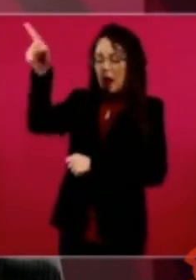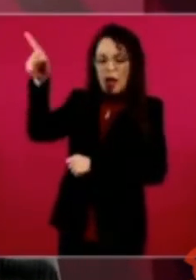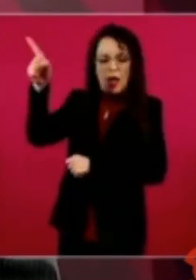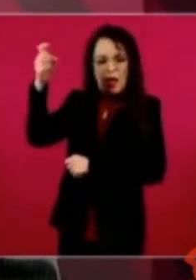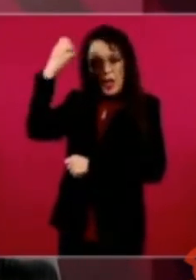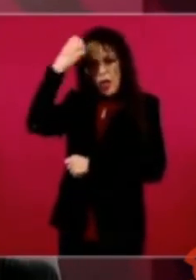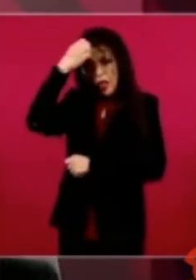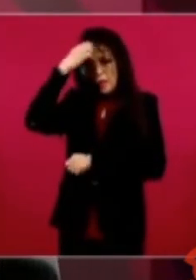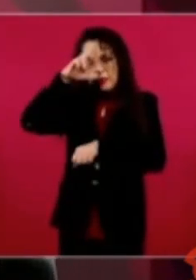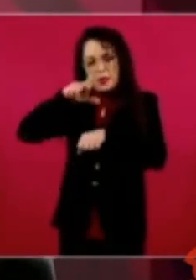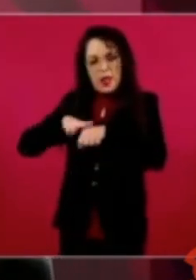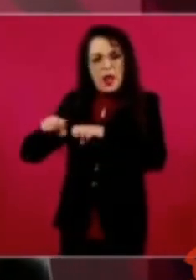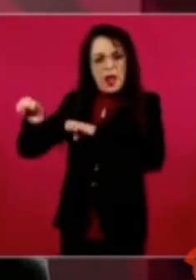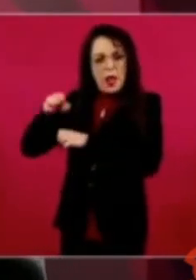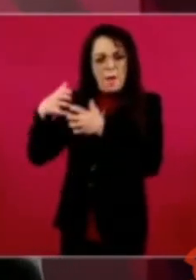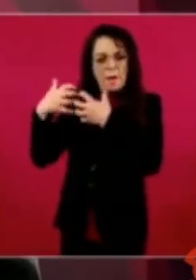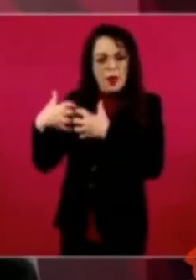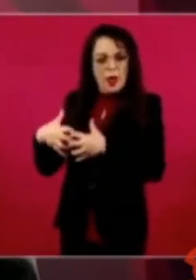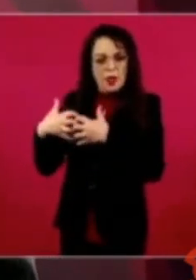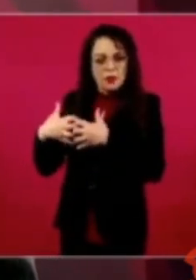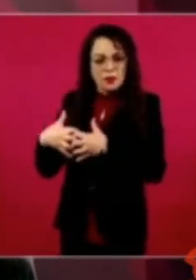el rescate en deuda pública.